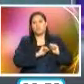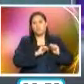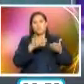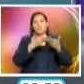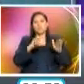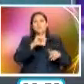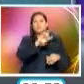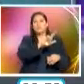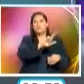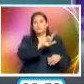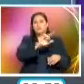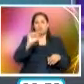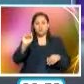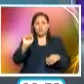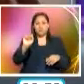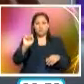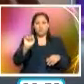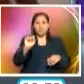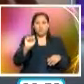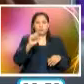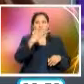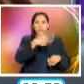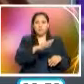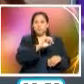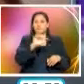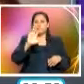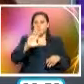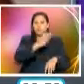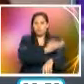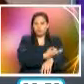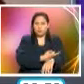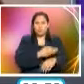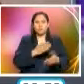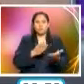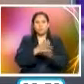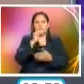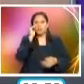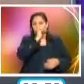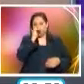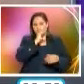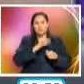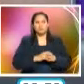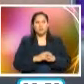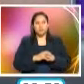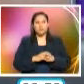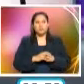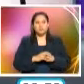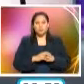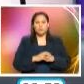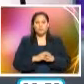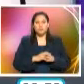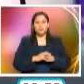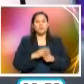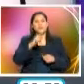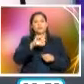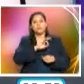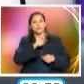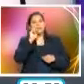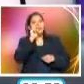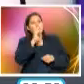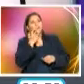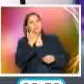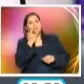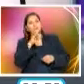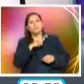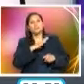de lunes a sábado, Sí. de 10 a 5 de la tarde, entrada gratuita. La entrada Juan. además gratuita. Así es. Y ahí nos podemos encontrar parte